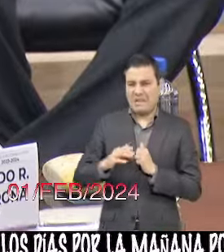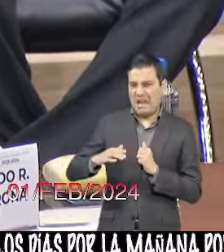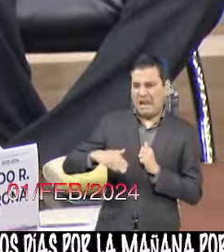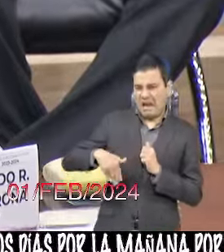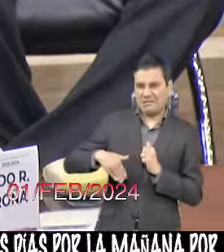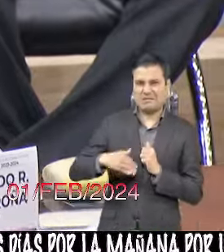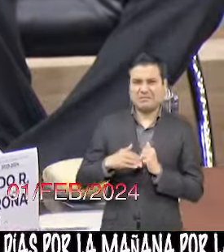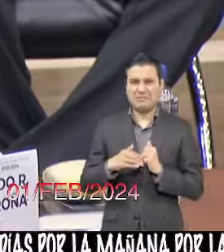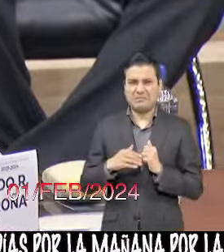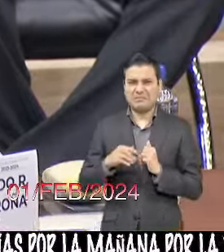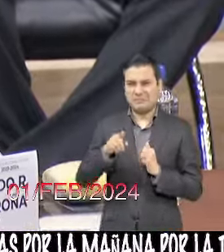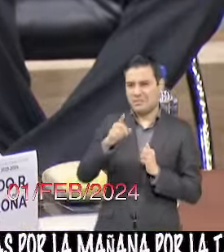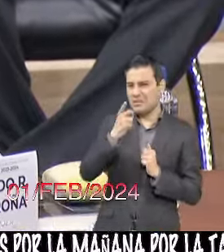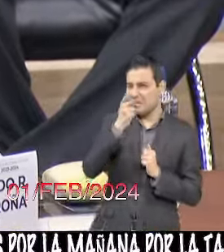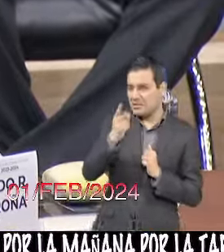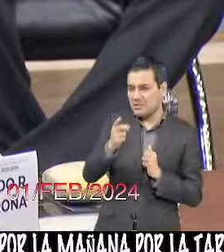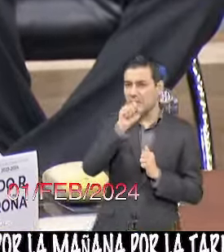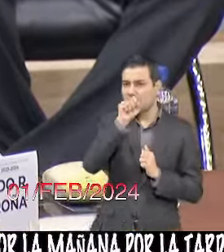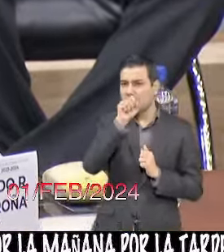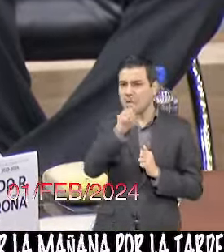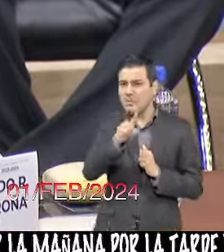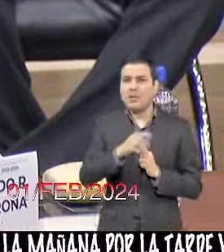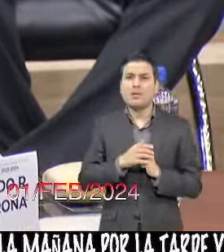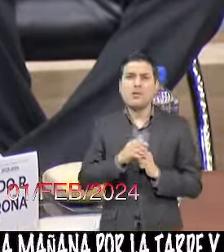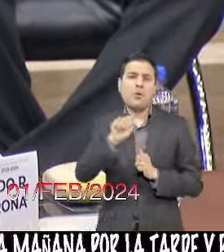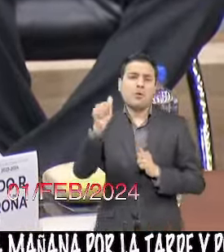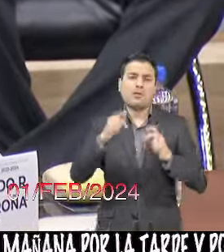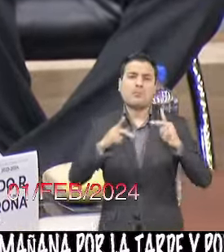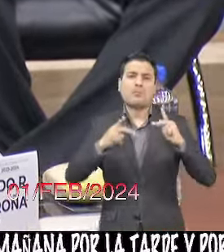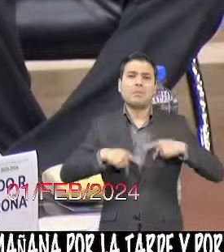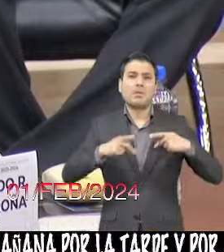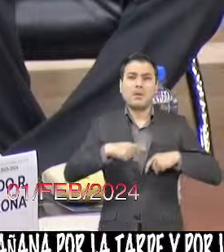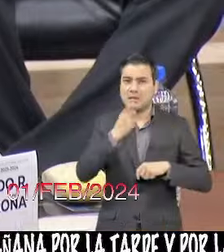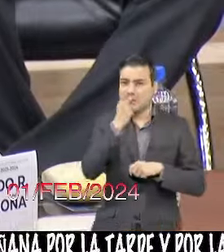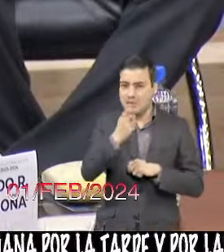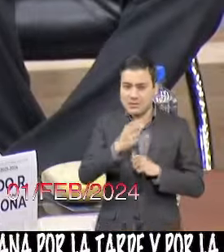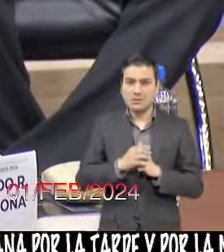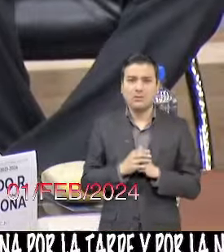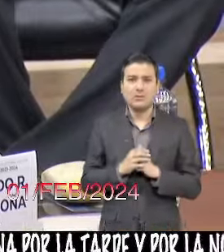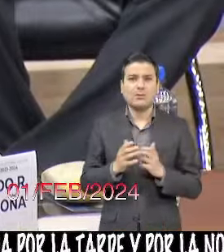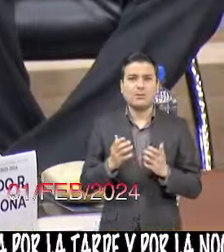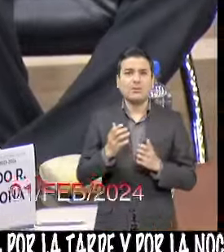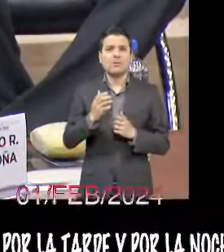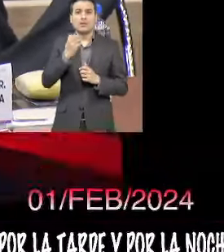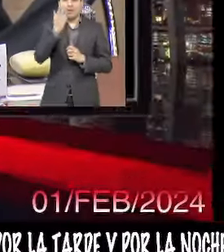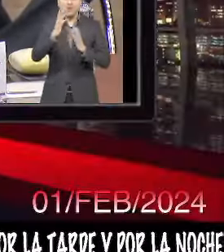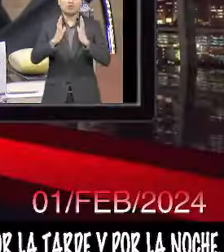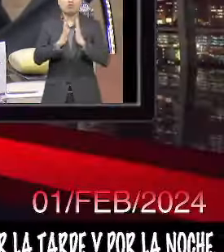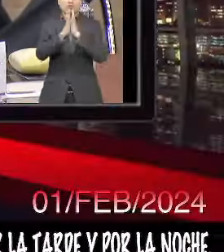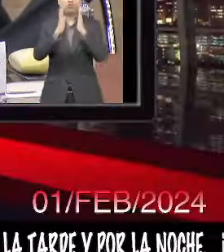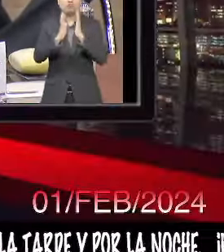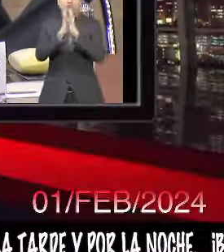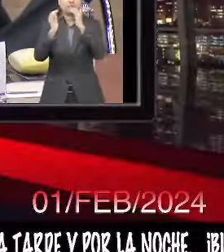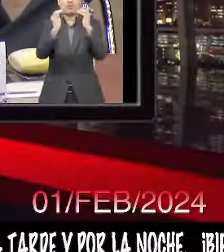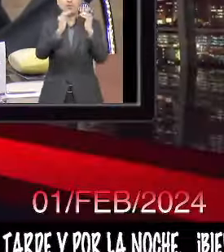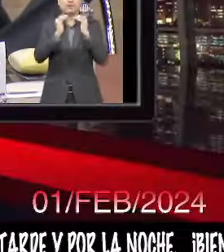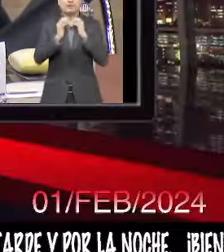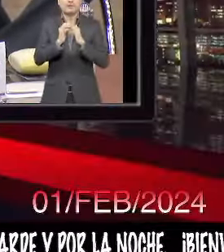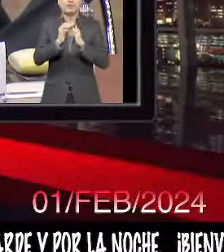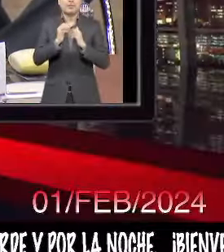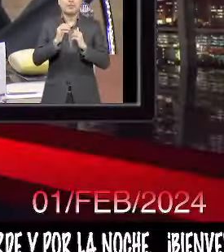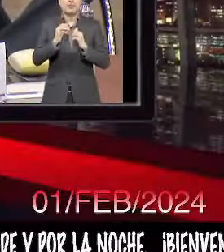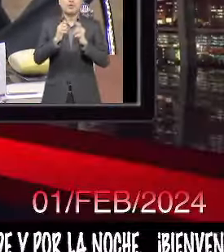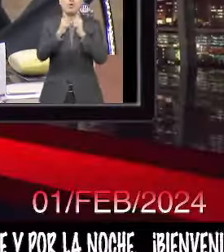otros que se busca la democracia y que nosotros desde la izquierda buscamos su destrucción. Y